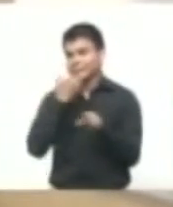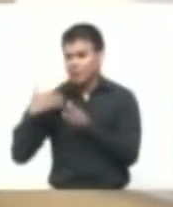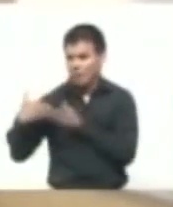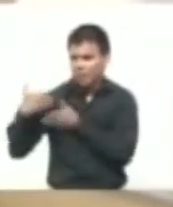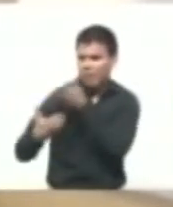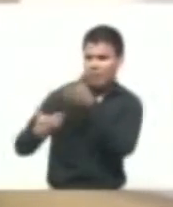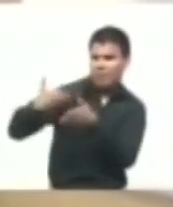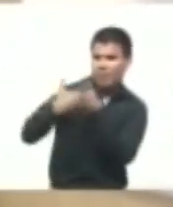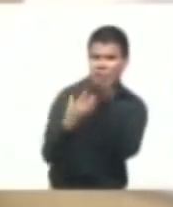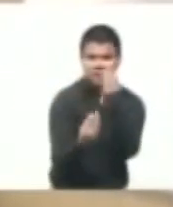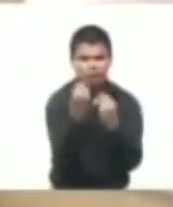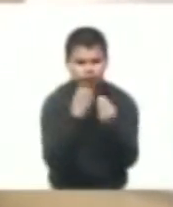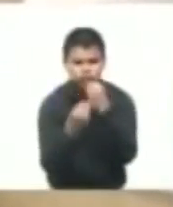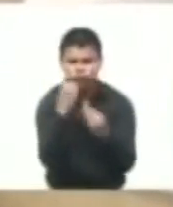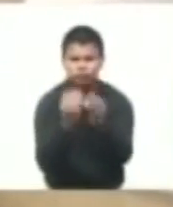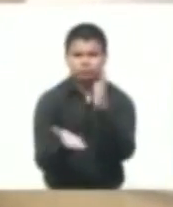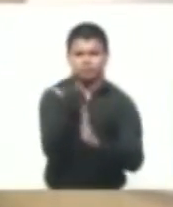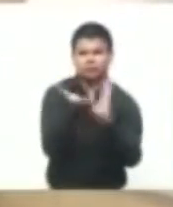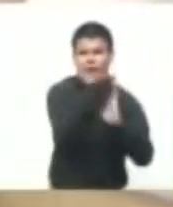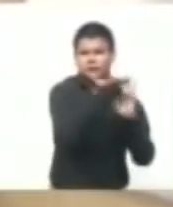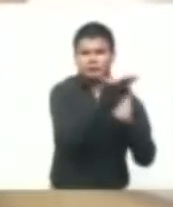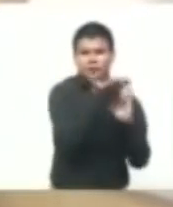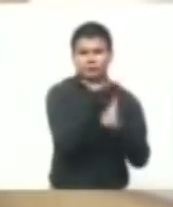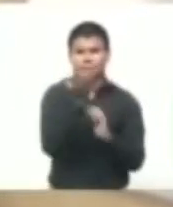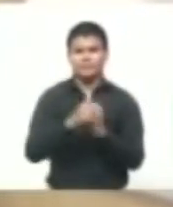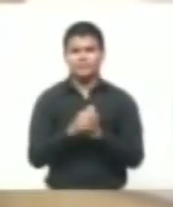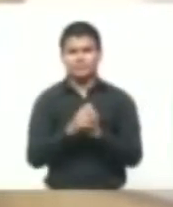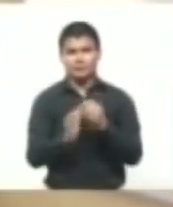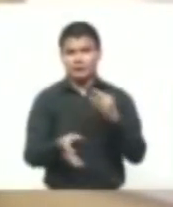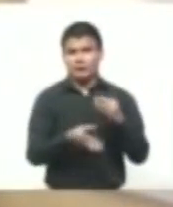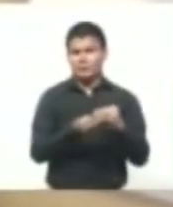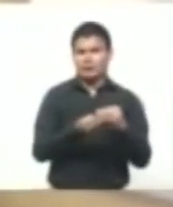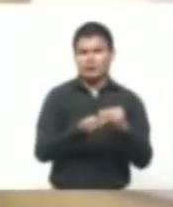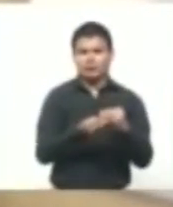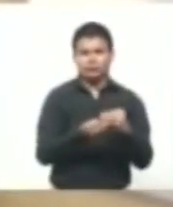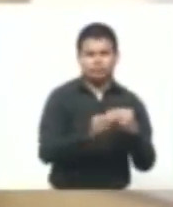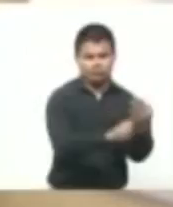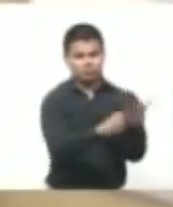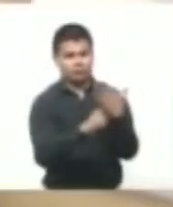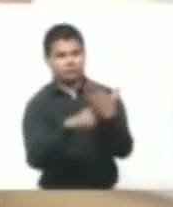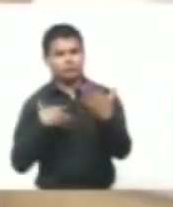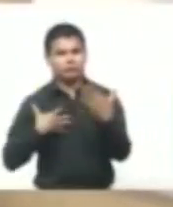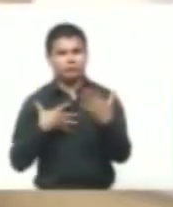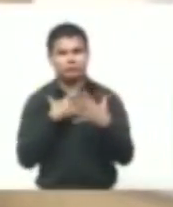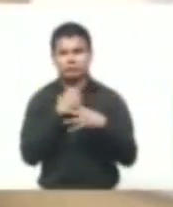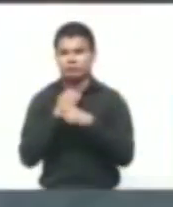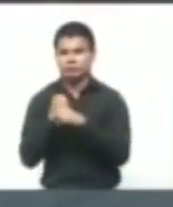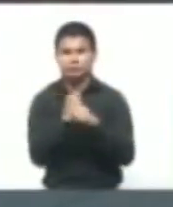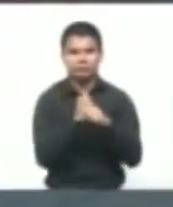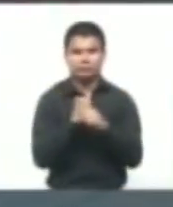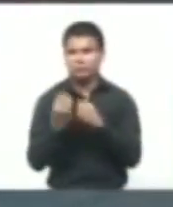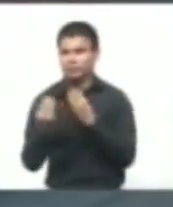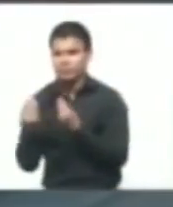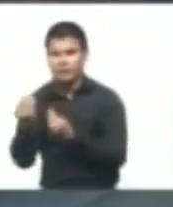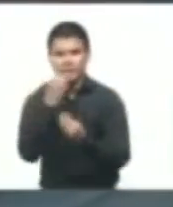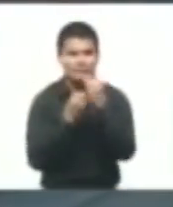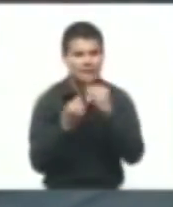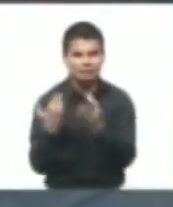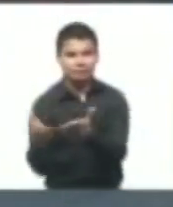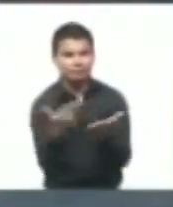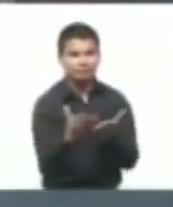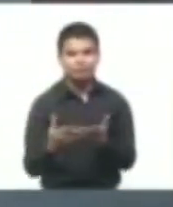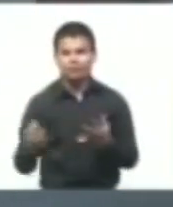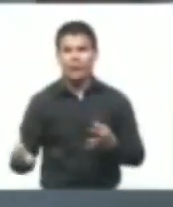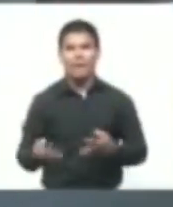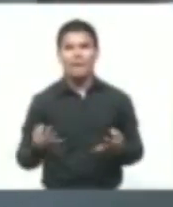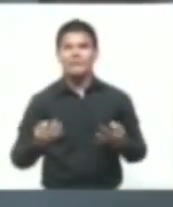en los precios, eso va a reflejarse finalmente en un estrangulamiento del consumo. Para el economista, ese